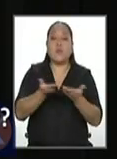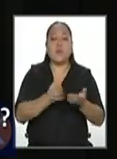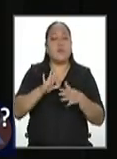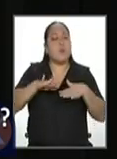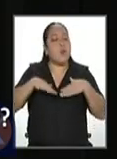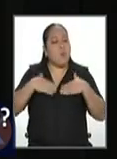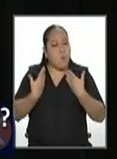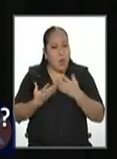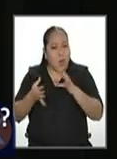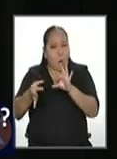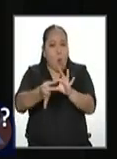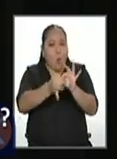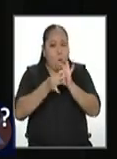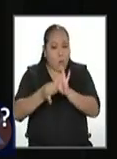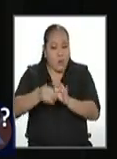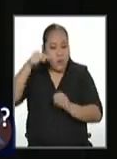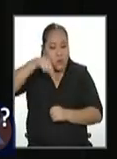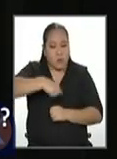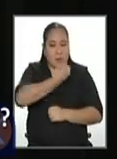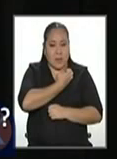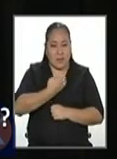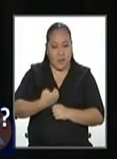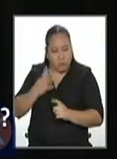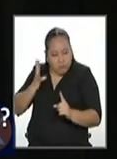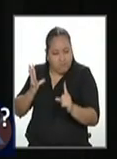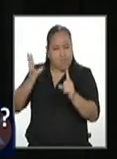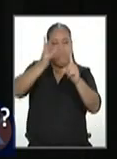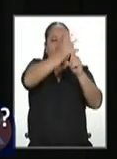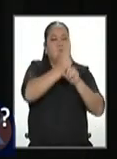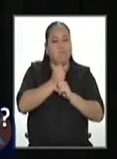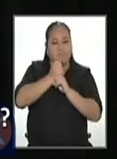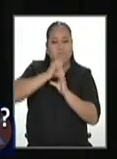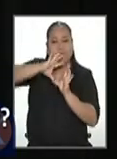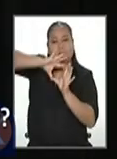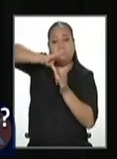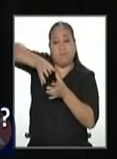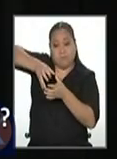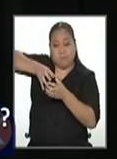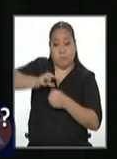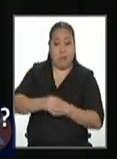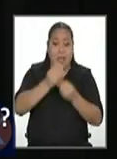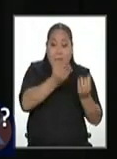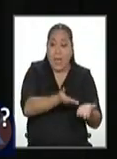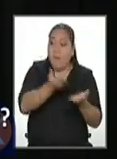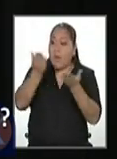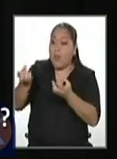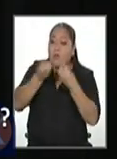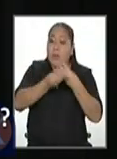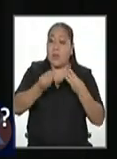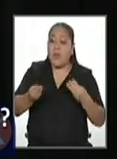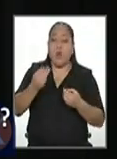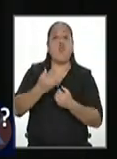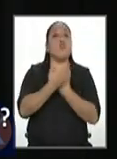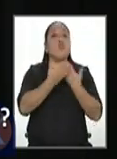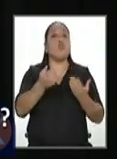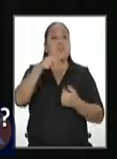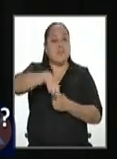puedan, de la mano de este gobierno, conquistar el mundo con sus productos, con los productos